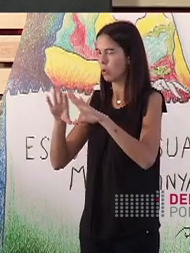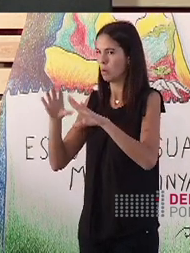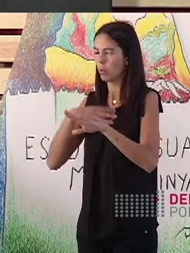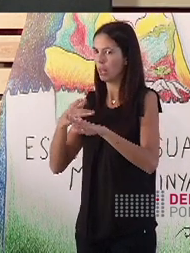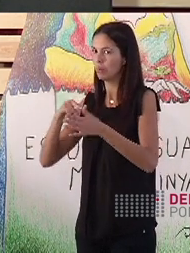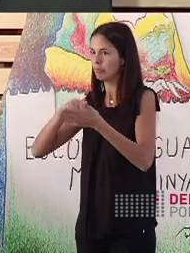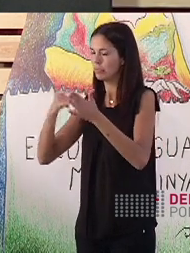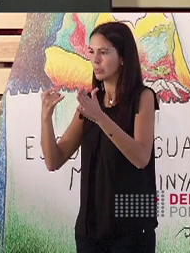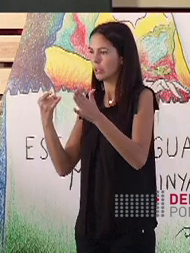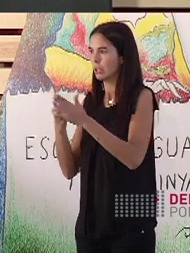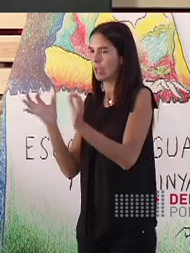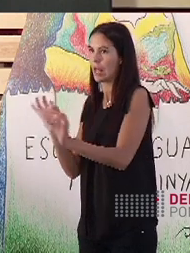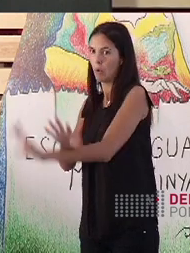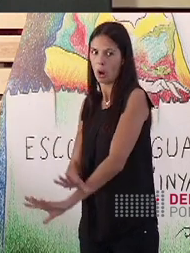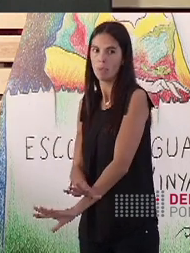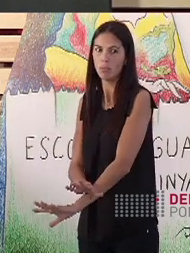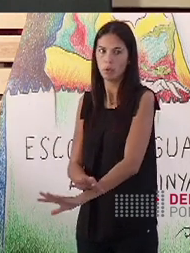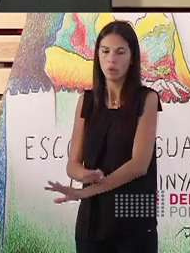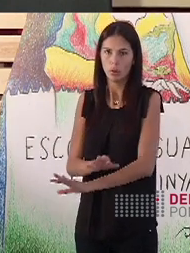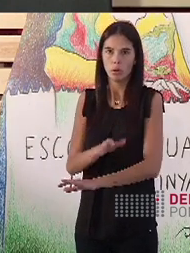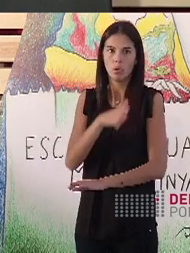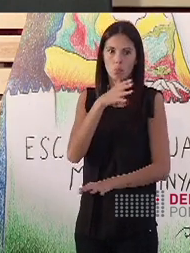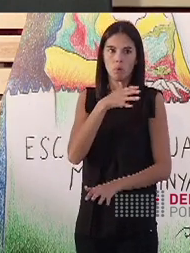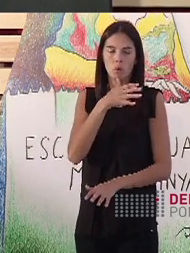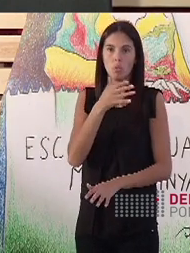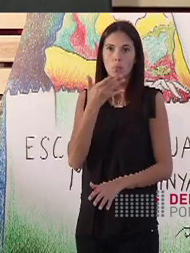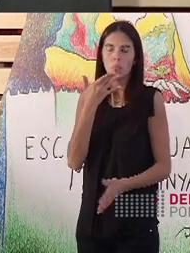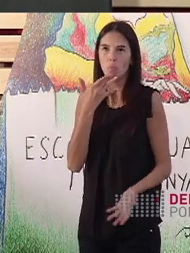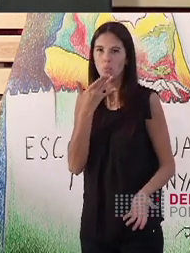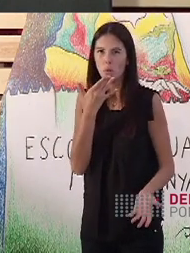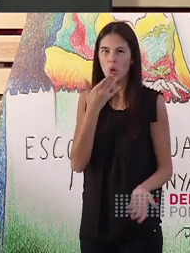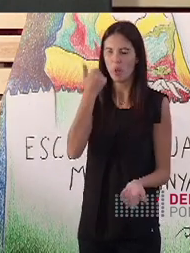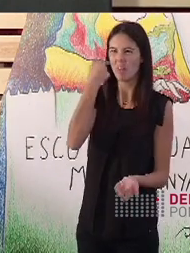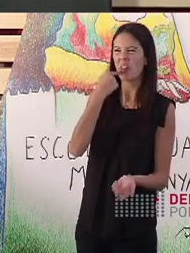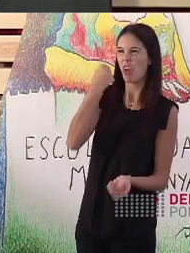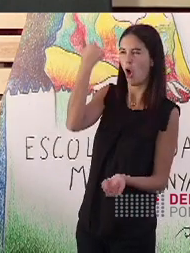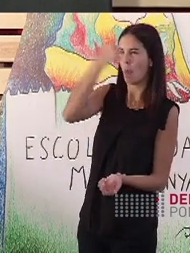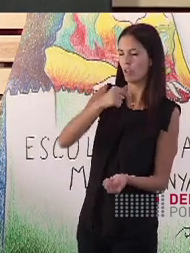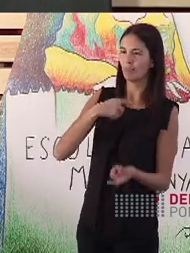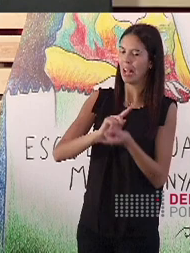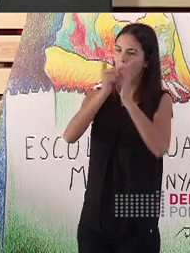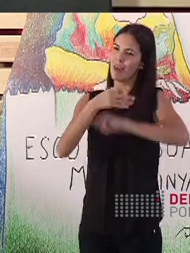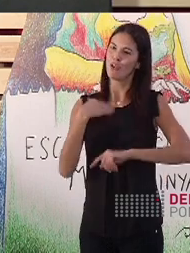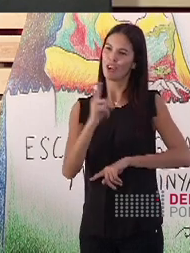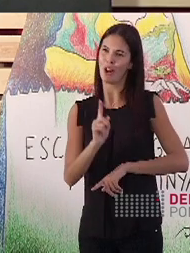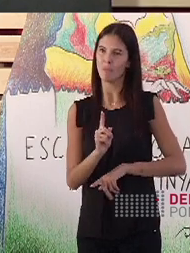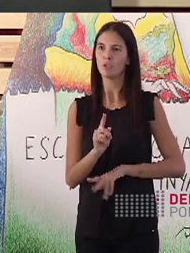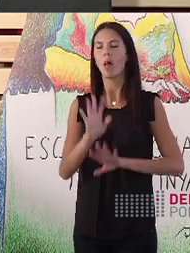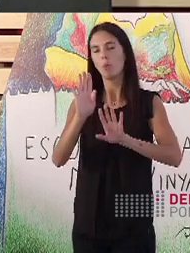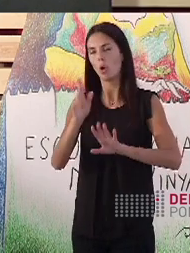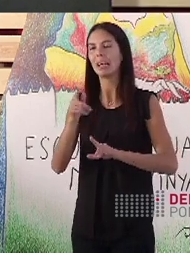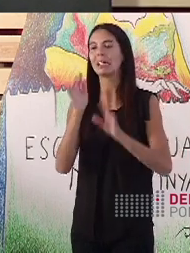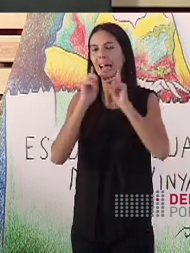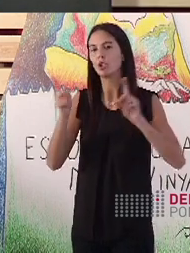fijaros hasta qué punto llega el boys will be boys, ¿no? Los hombres no podemos cambiar, eso sí, cuando les interesa a ellos el discurso, por